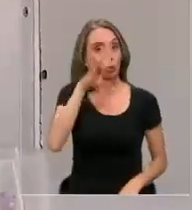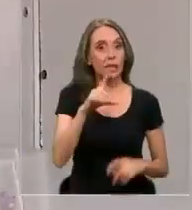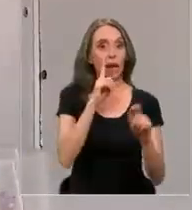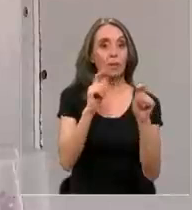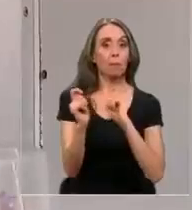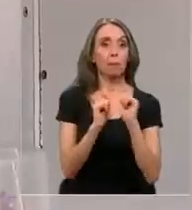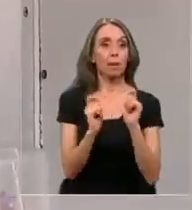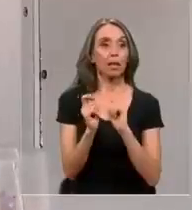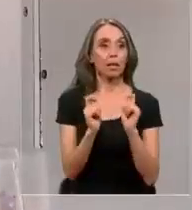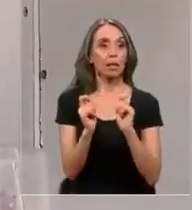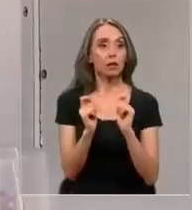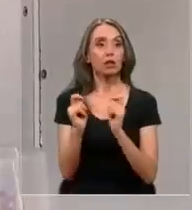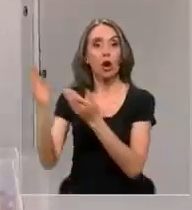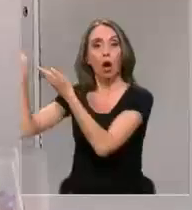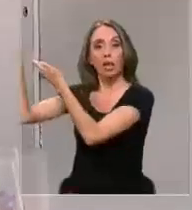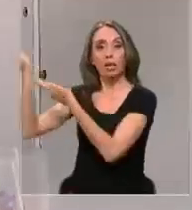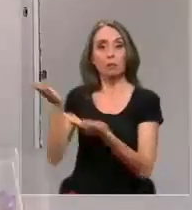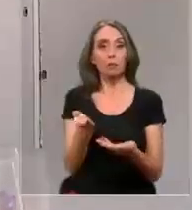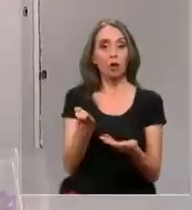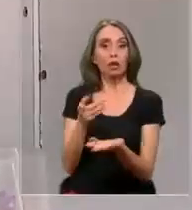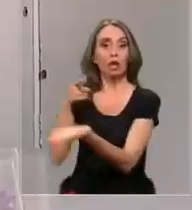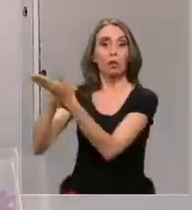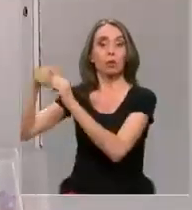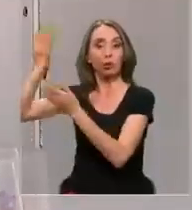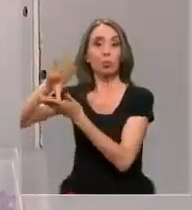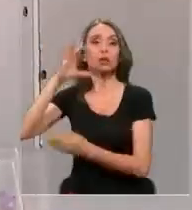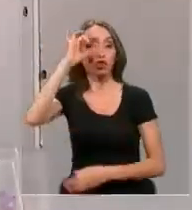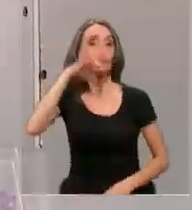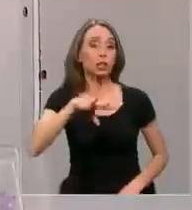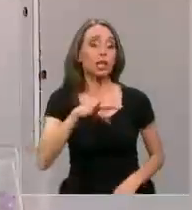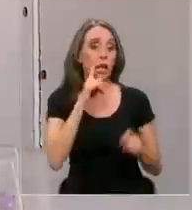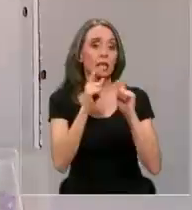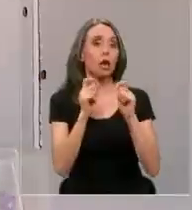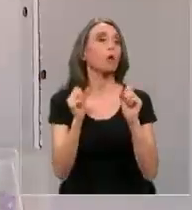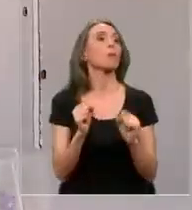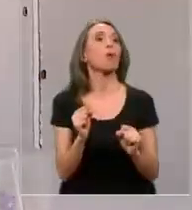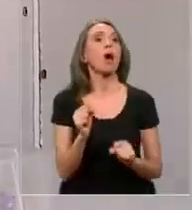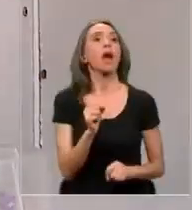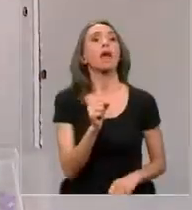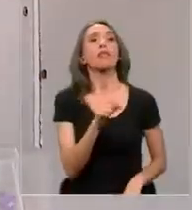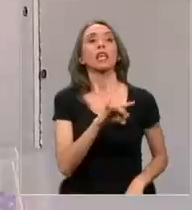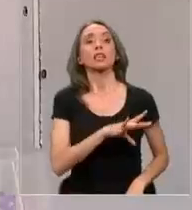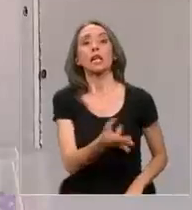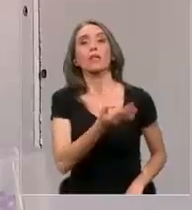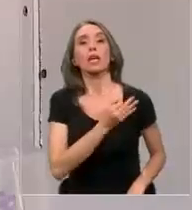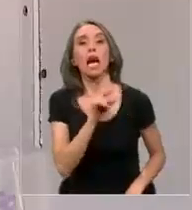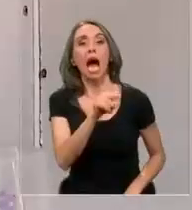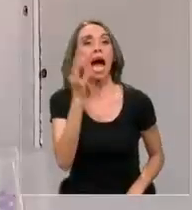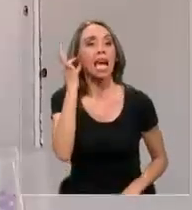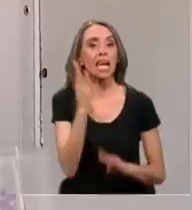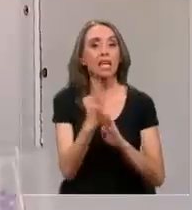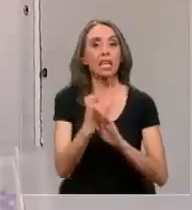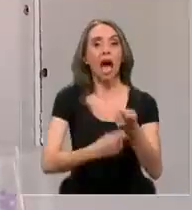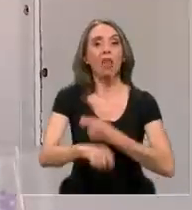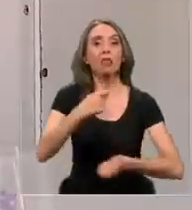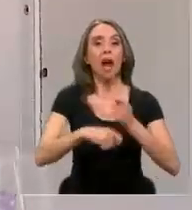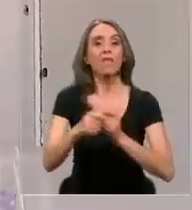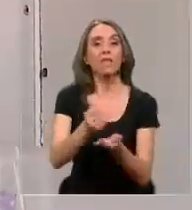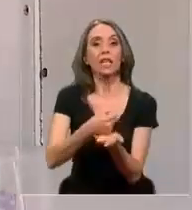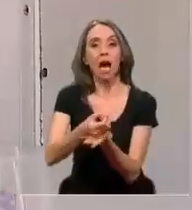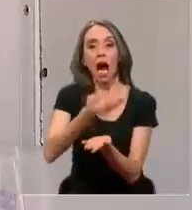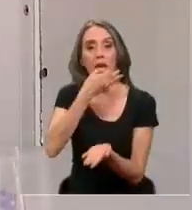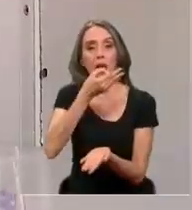riesgo importar de esta forma si yo sé que un riesgo porque me pueden decir a ella está traficando con